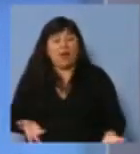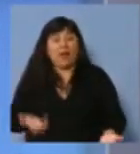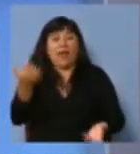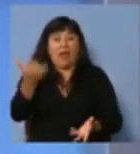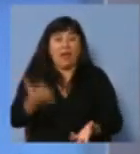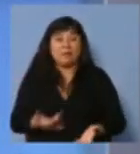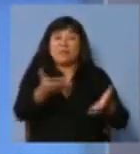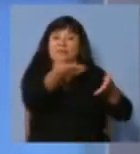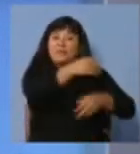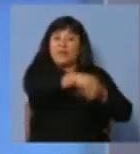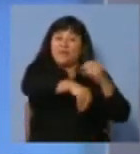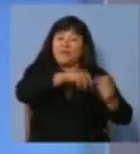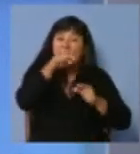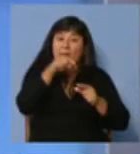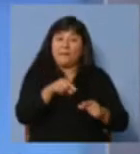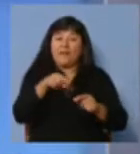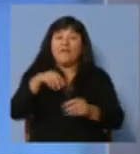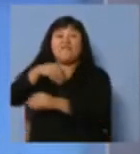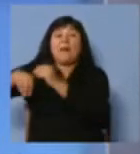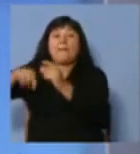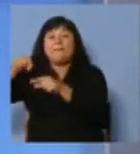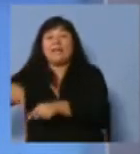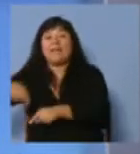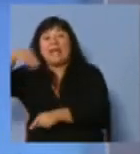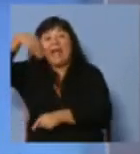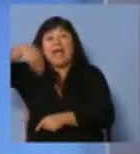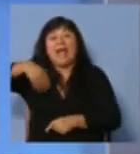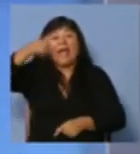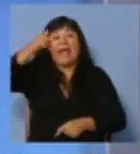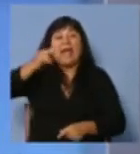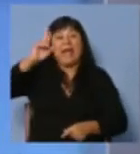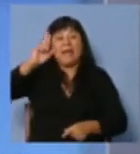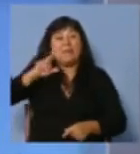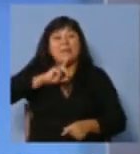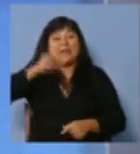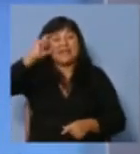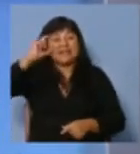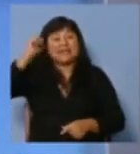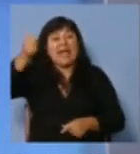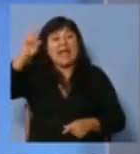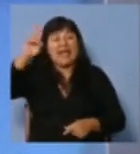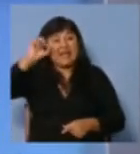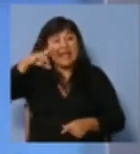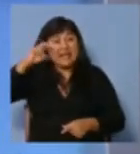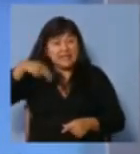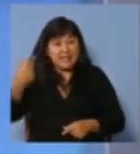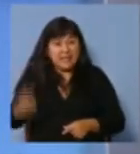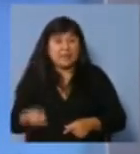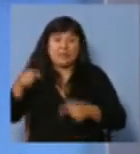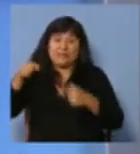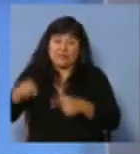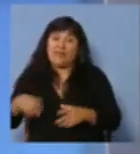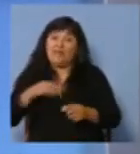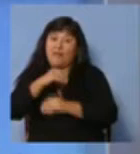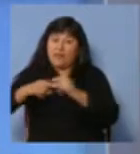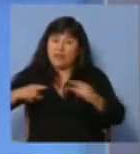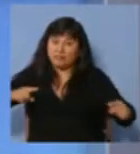denuncia por parte de la familia martha elena contra las unidades a cannes y por una supuesta usurpación